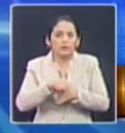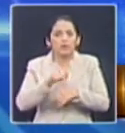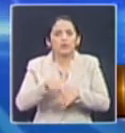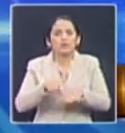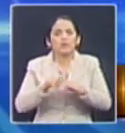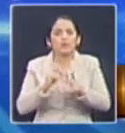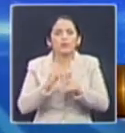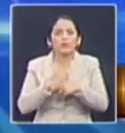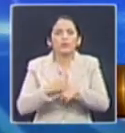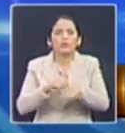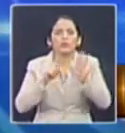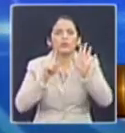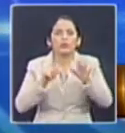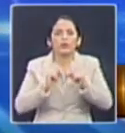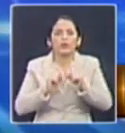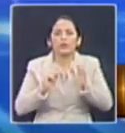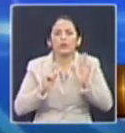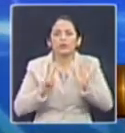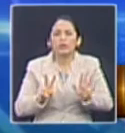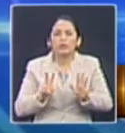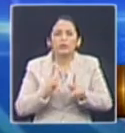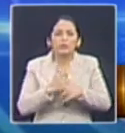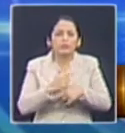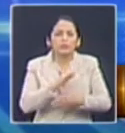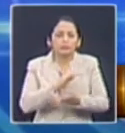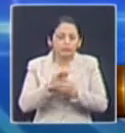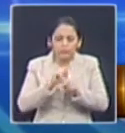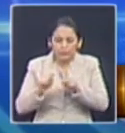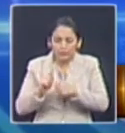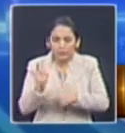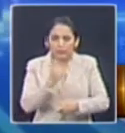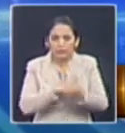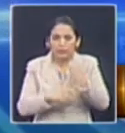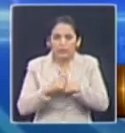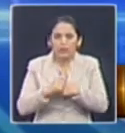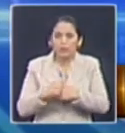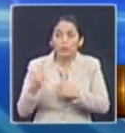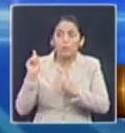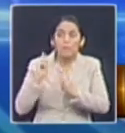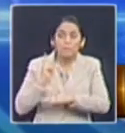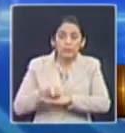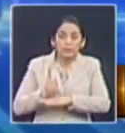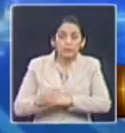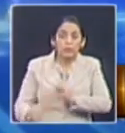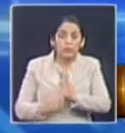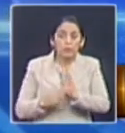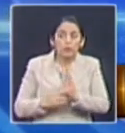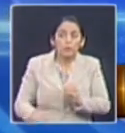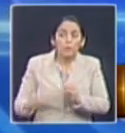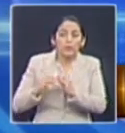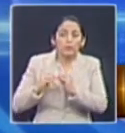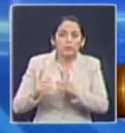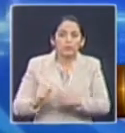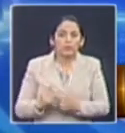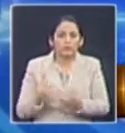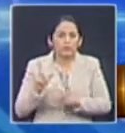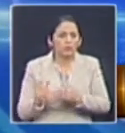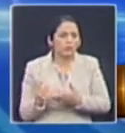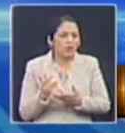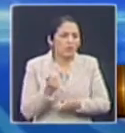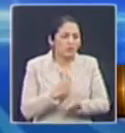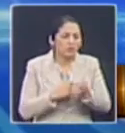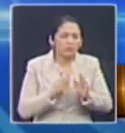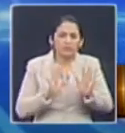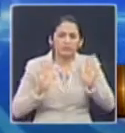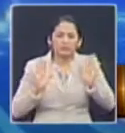que exporta, le pone una tasa, no entra plata. No entra plata y sobre todo encarece lo que son los productos de importación,